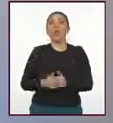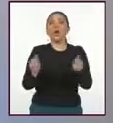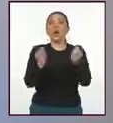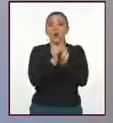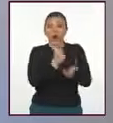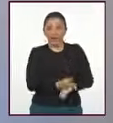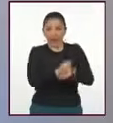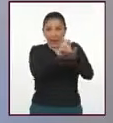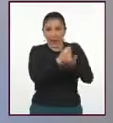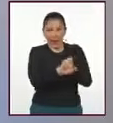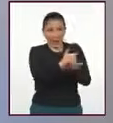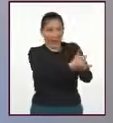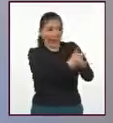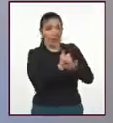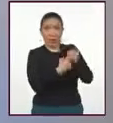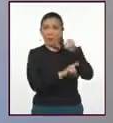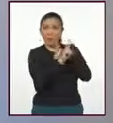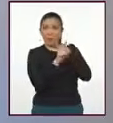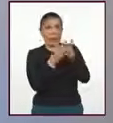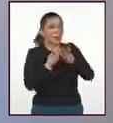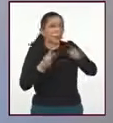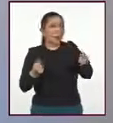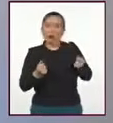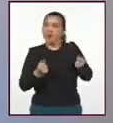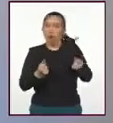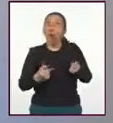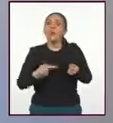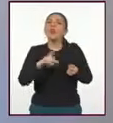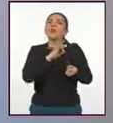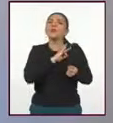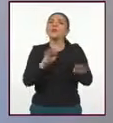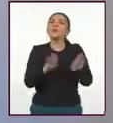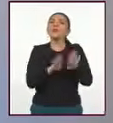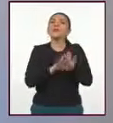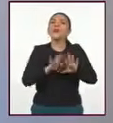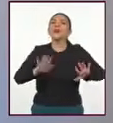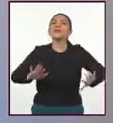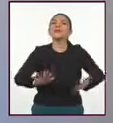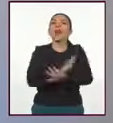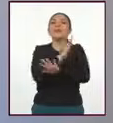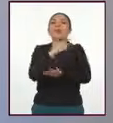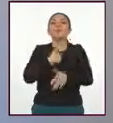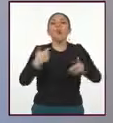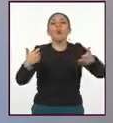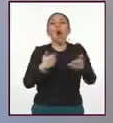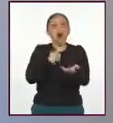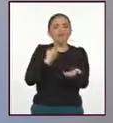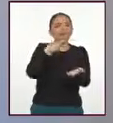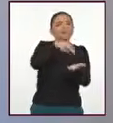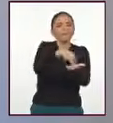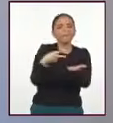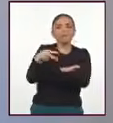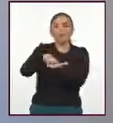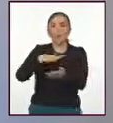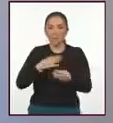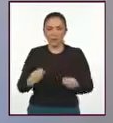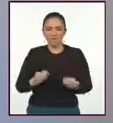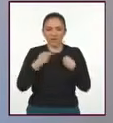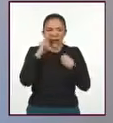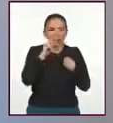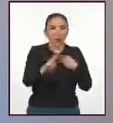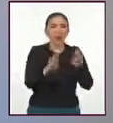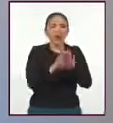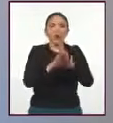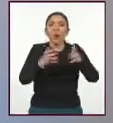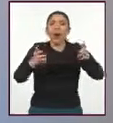poder solucionar, sin embargo, sí podemos cambiar la manera en la que uno lo va a ir afrontando, la manera en la cual uno va a responder